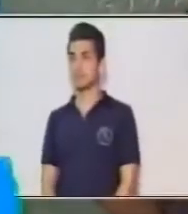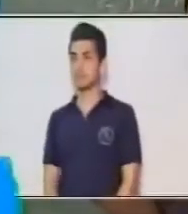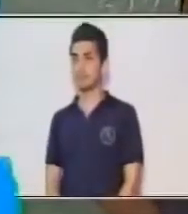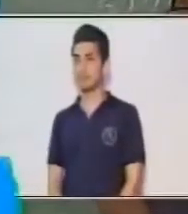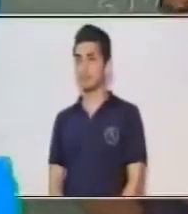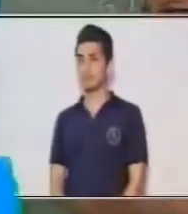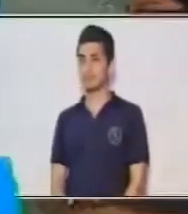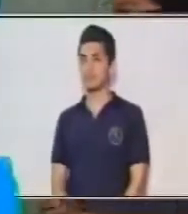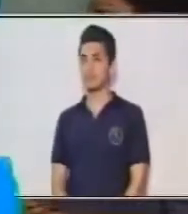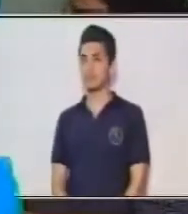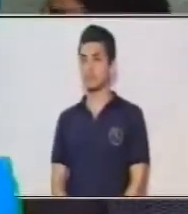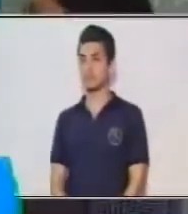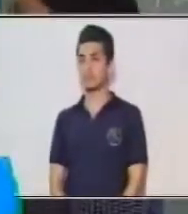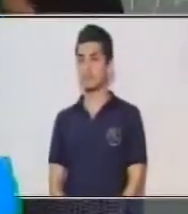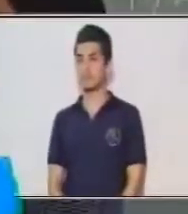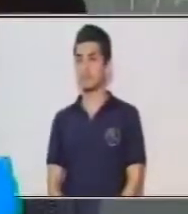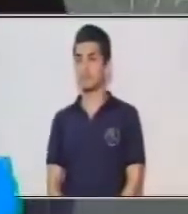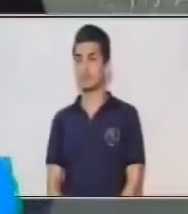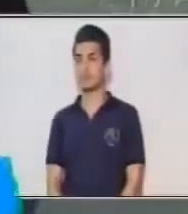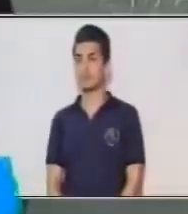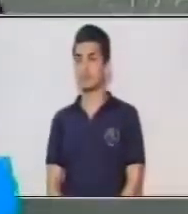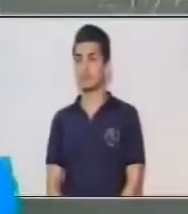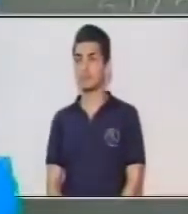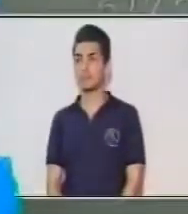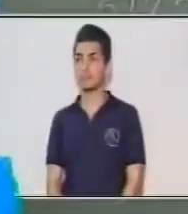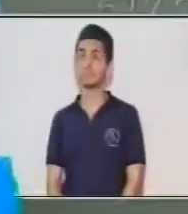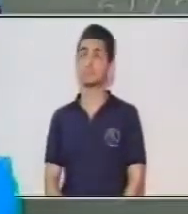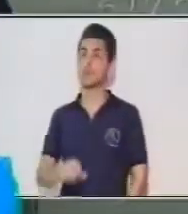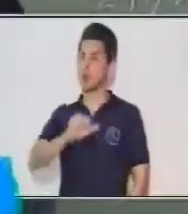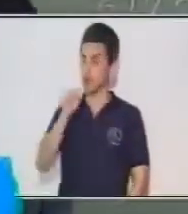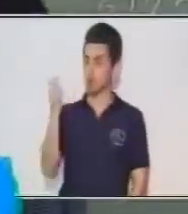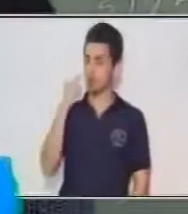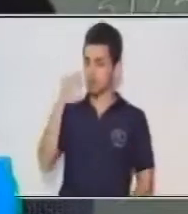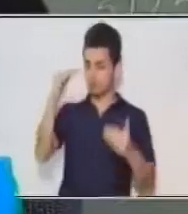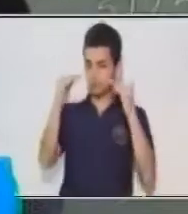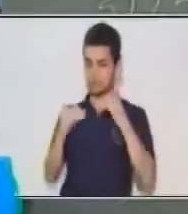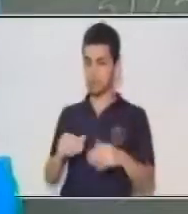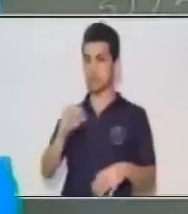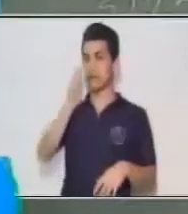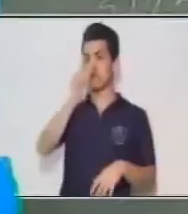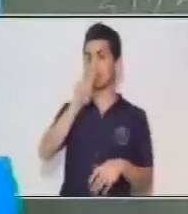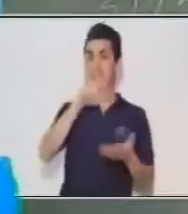vamos juntos a resolver el siguiente. La V, 5